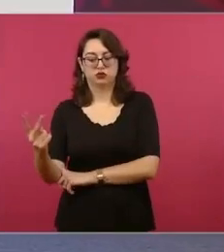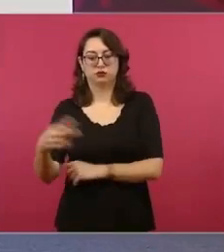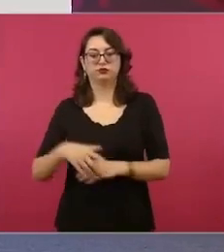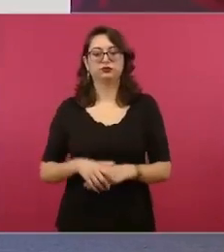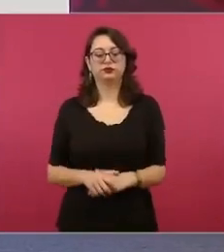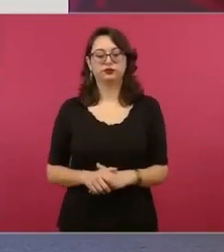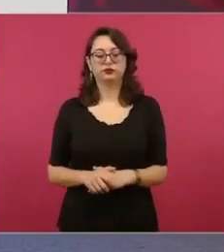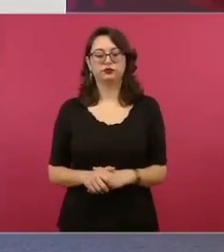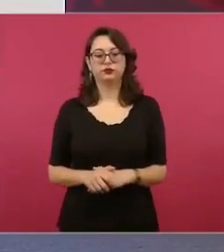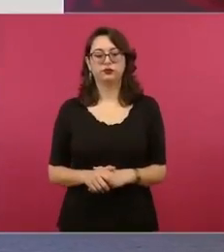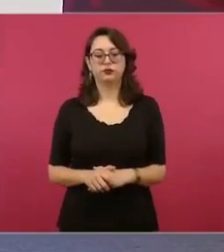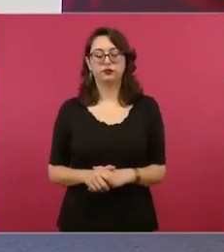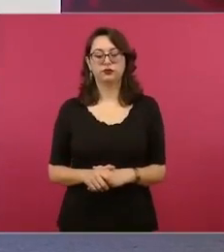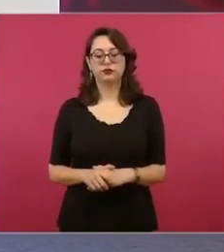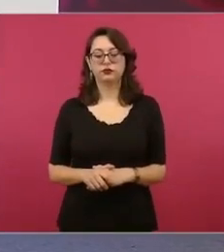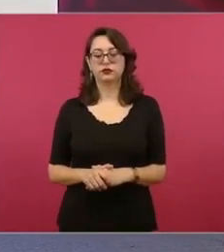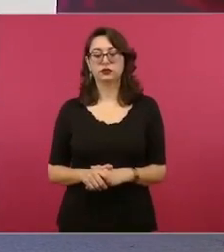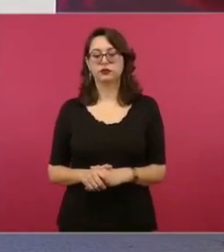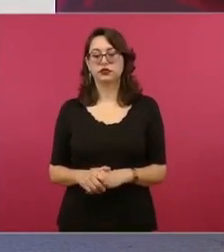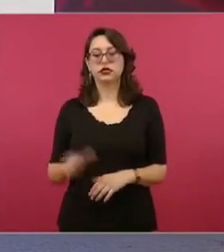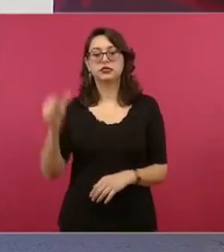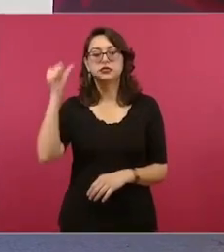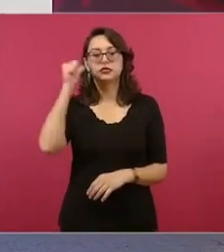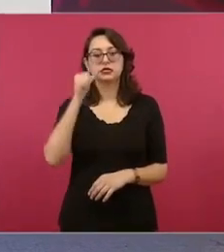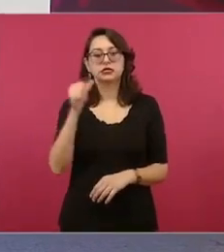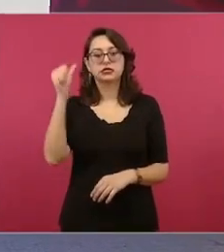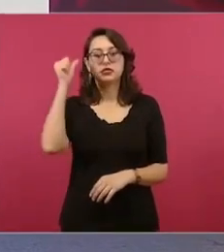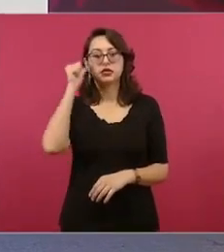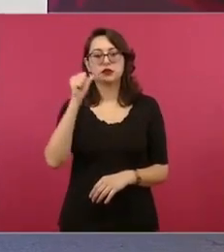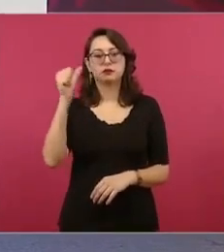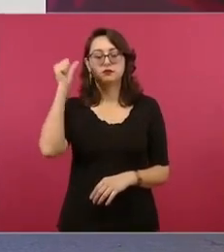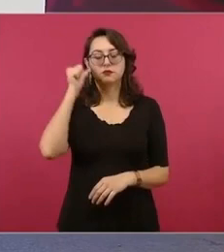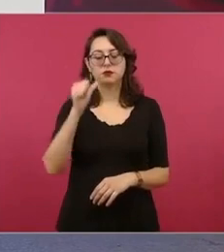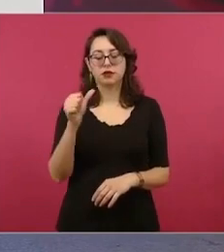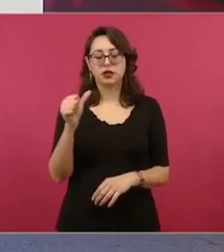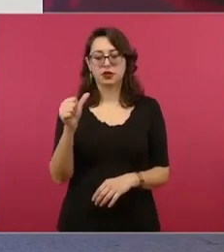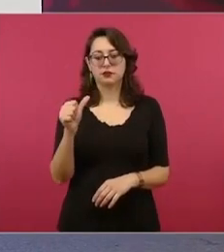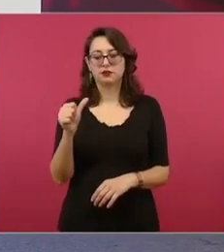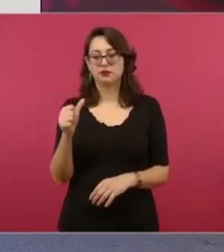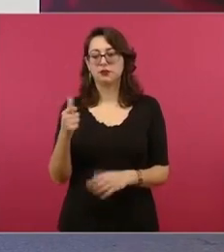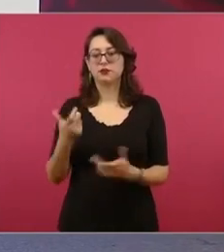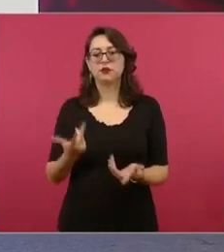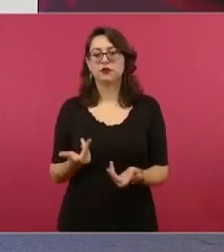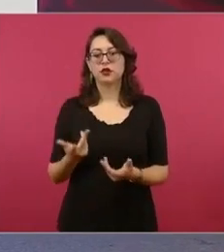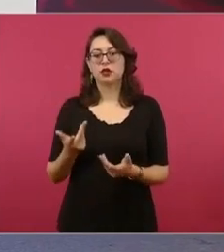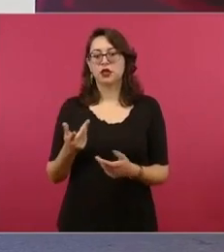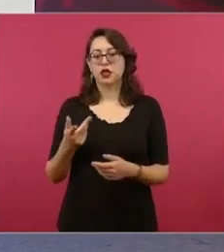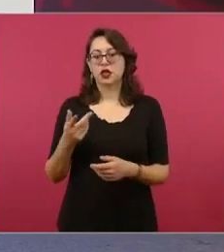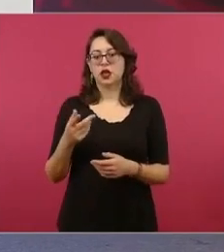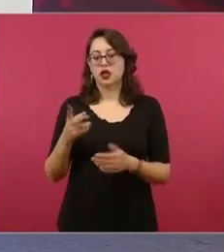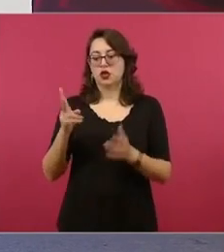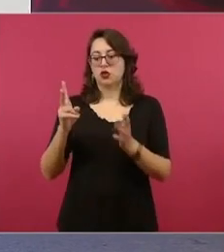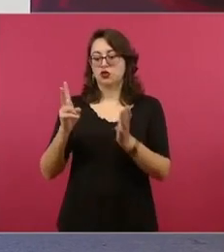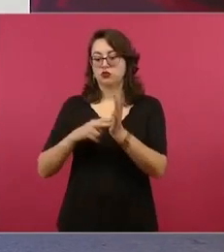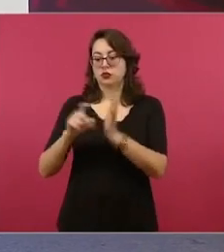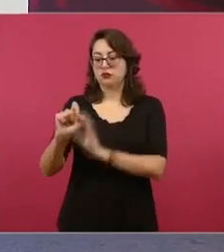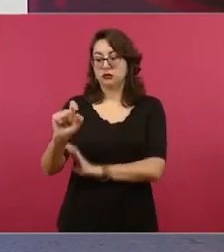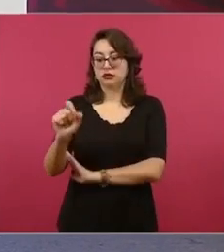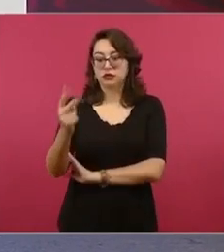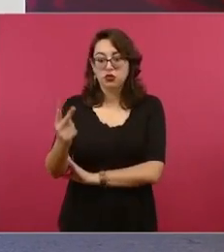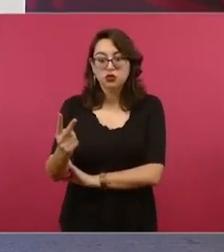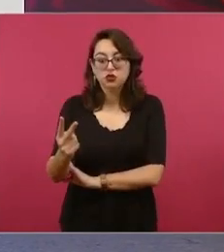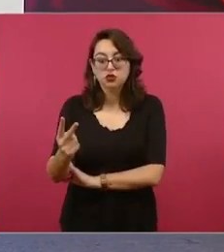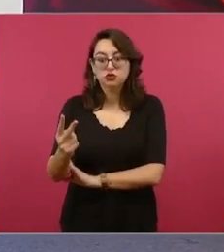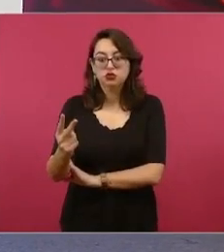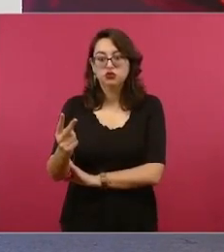que se da a conocer siempre un año después del levantamiento. Por eso se dio a